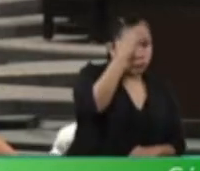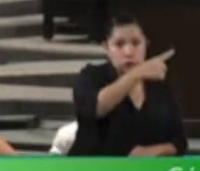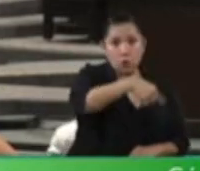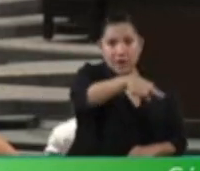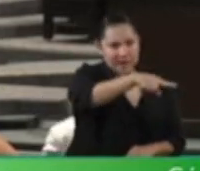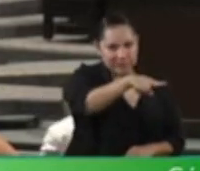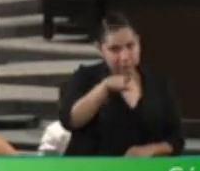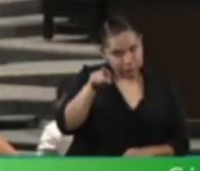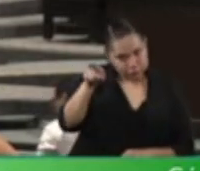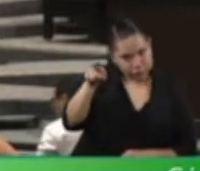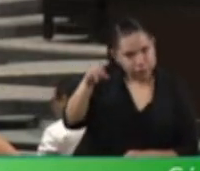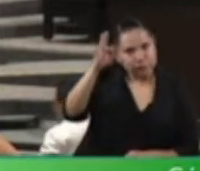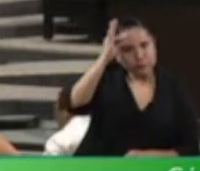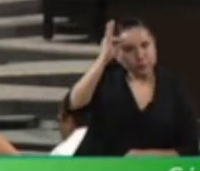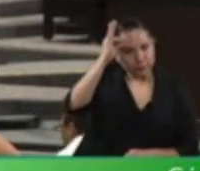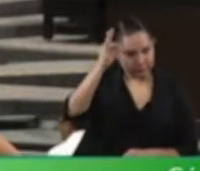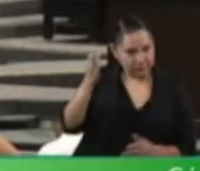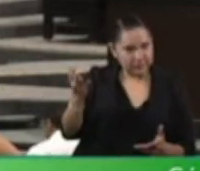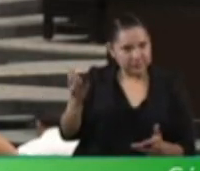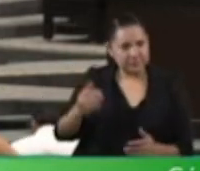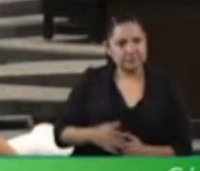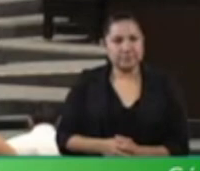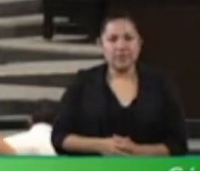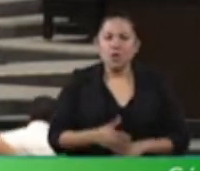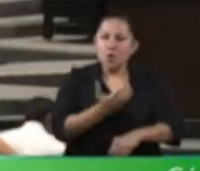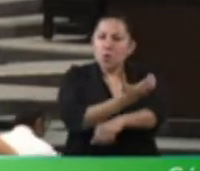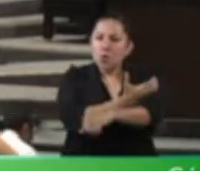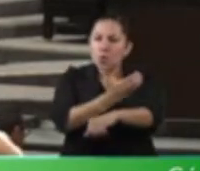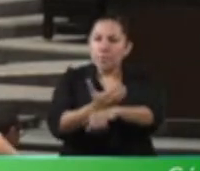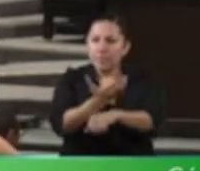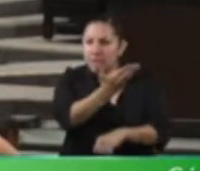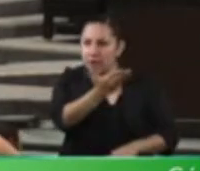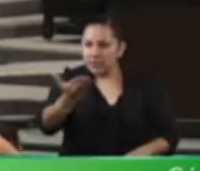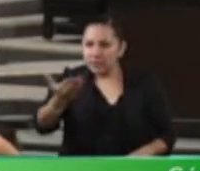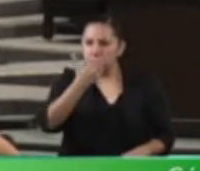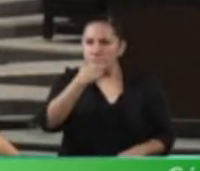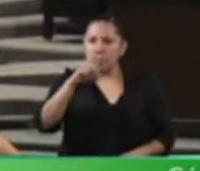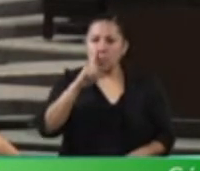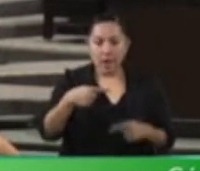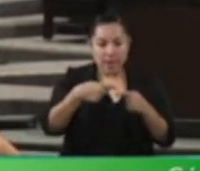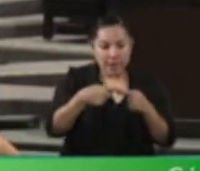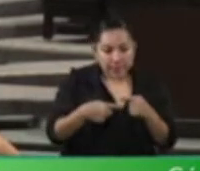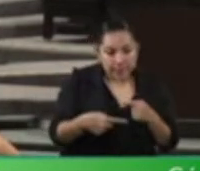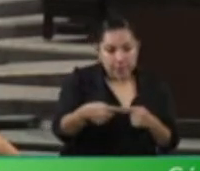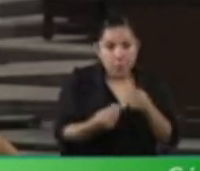Compañeras y compañeros, lo nuevo apenas comienza. Muchas gracias.